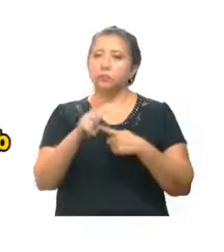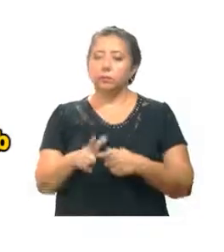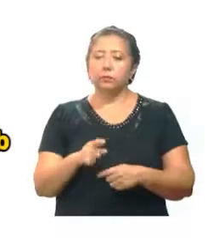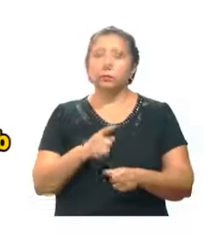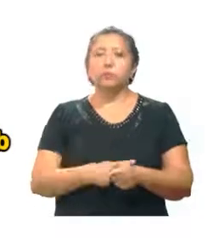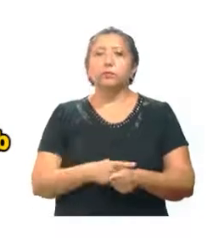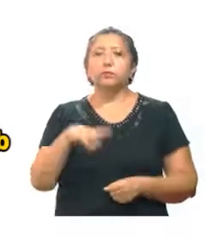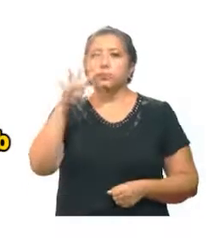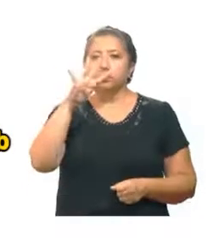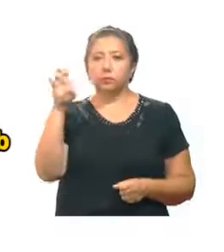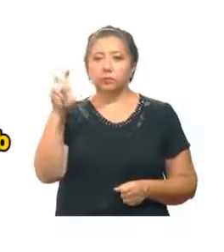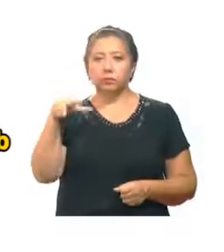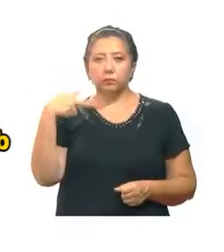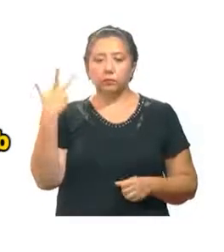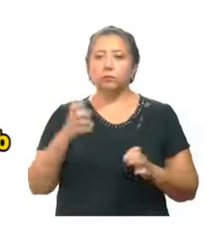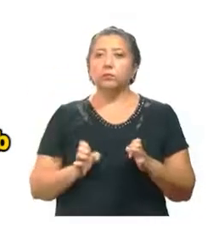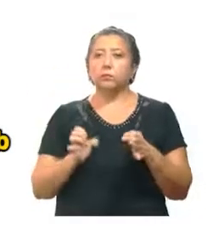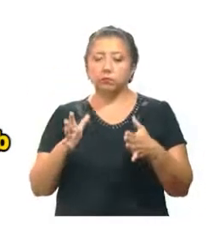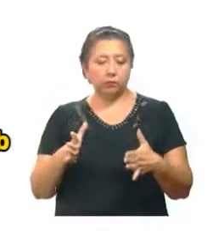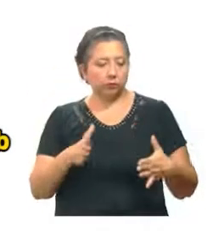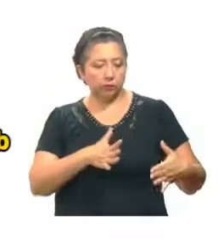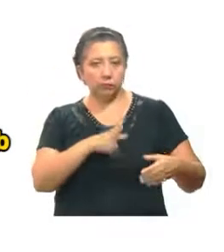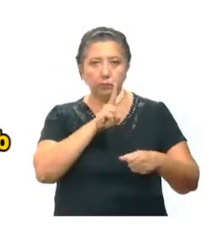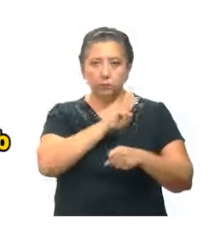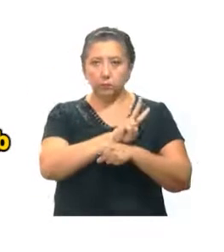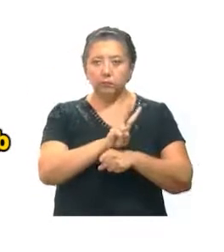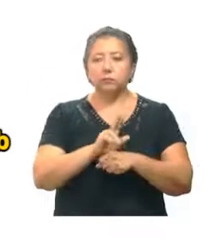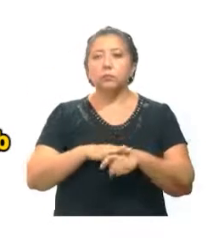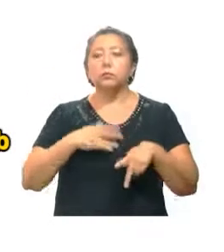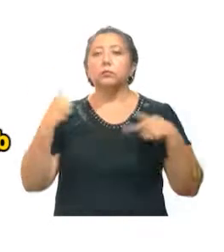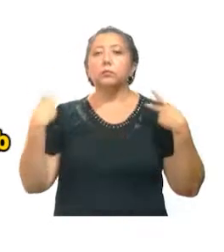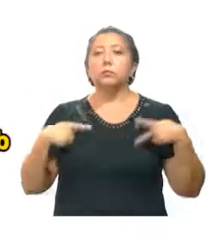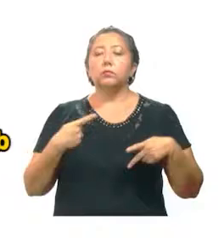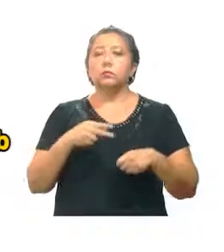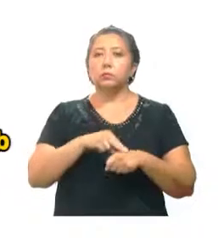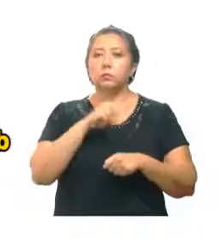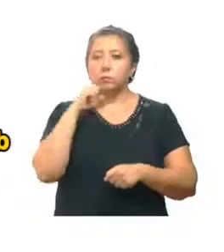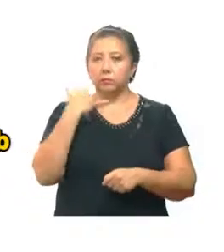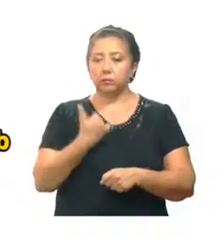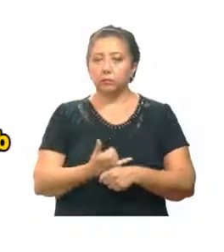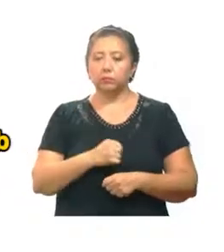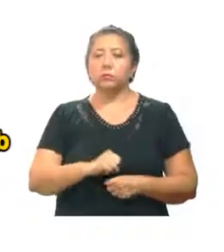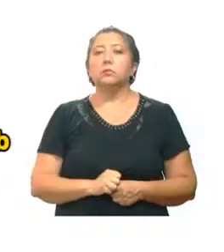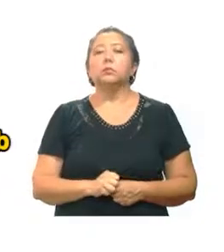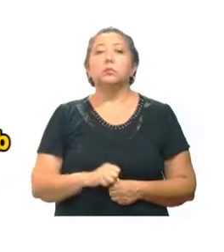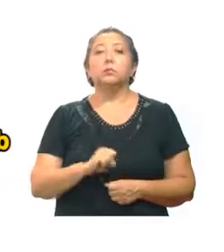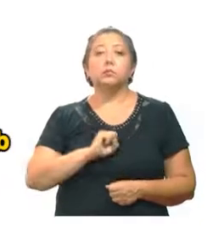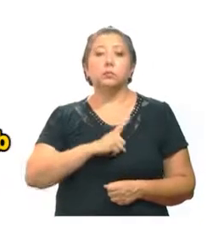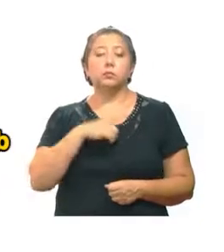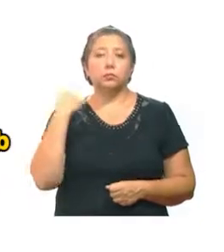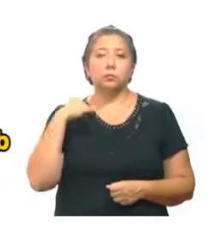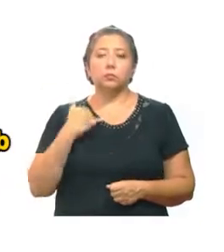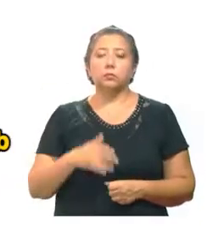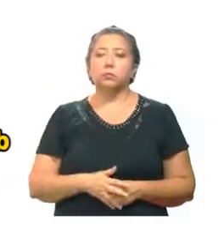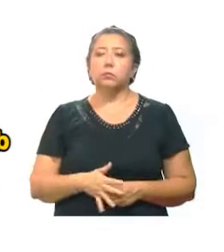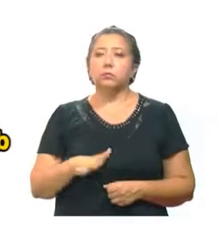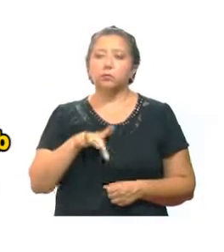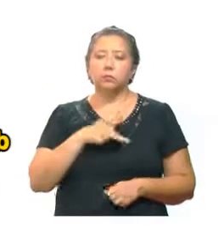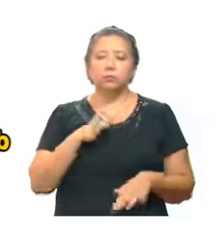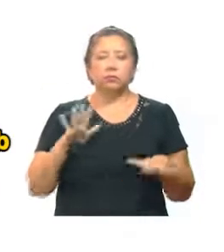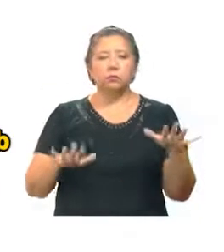casos activos, 413 están estables, aislados y monitoreados constantemente por personal médico de la Secretaría de Salud de